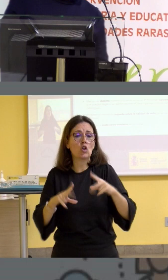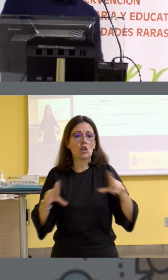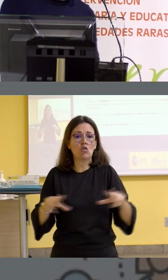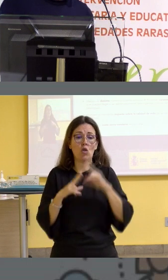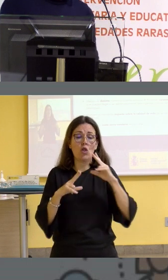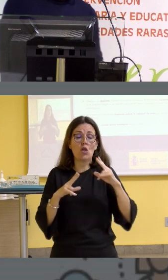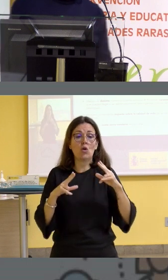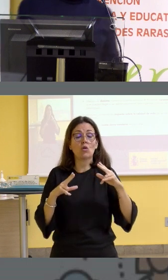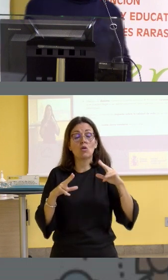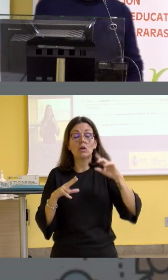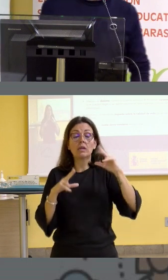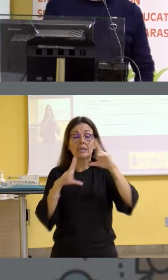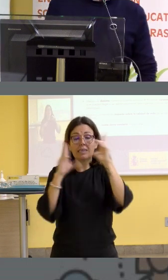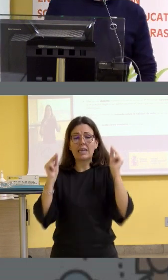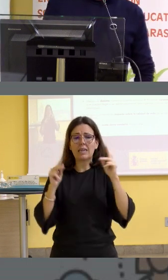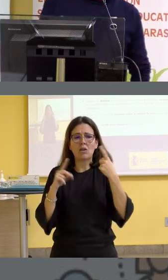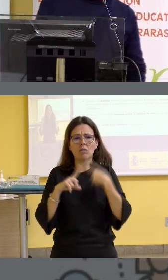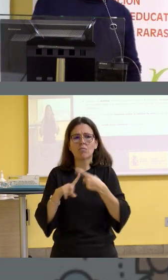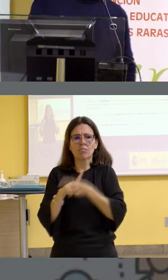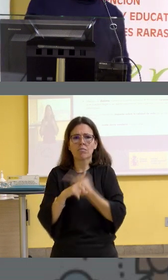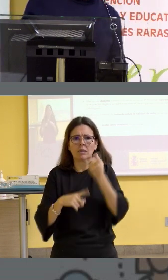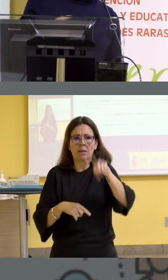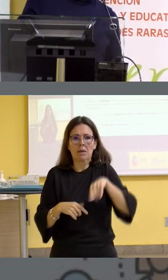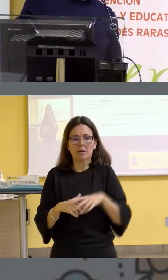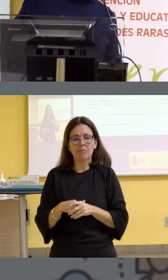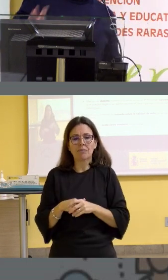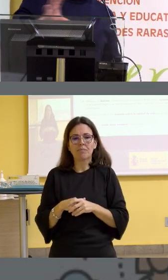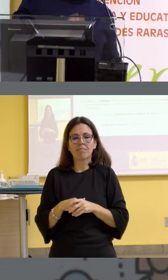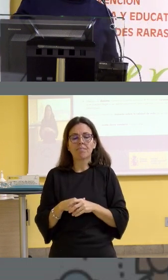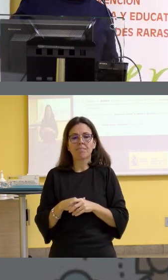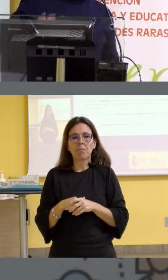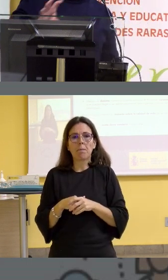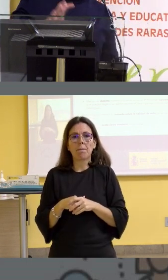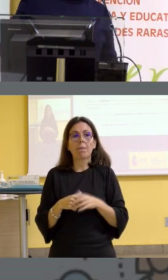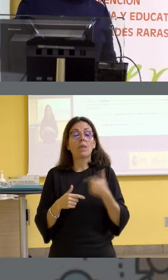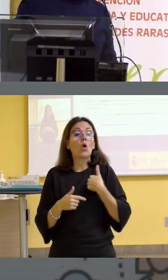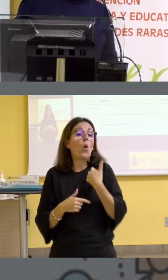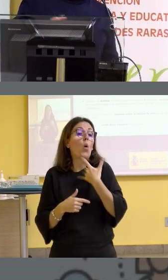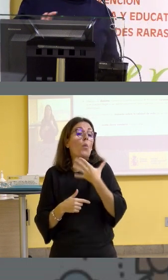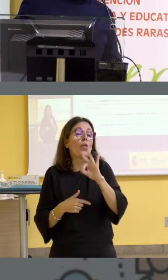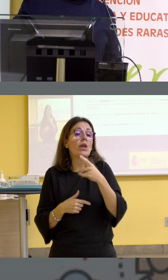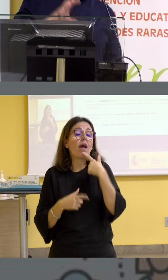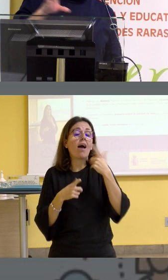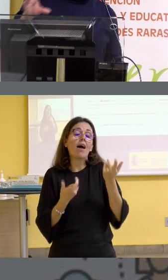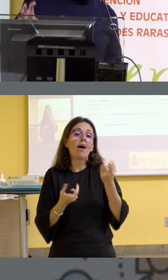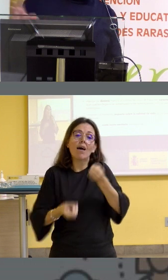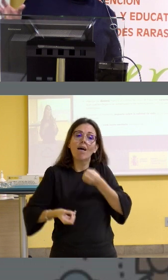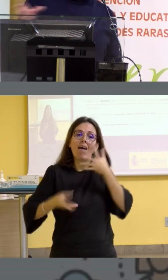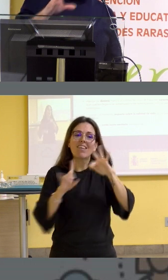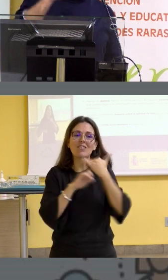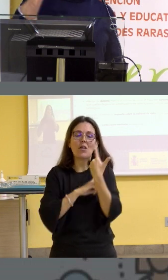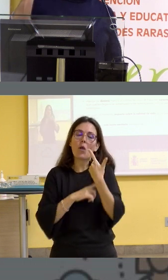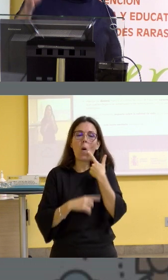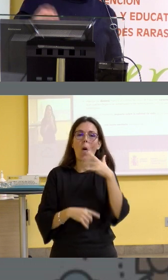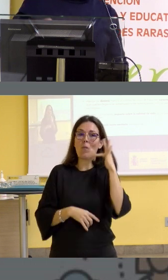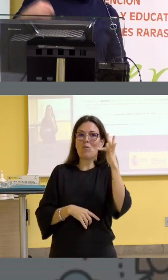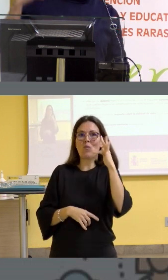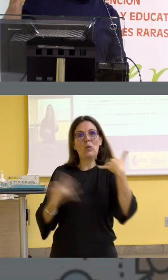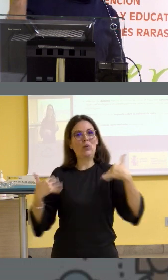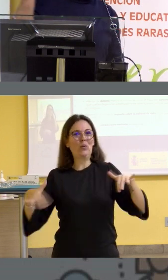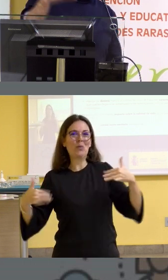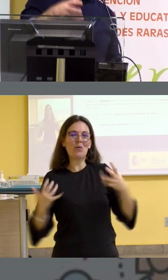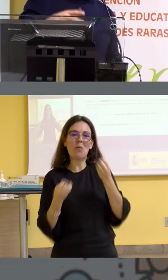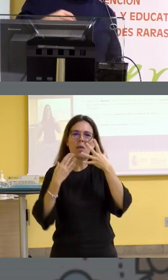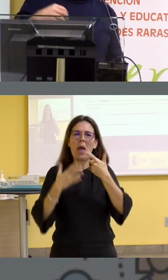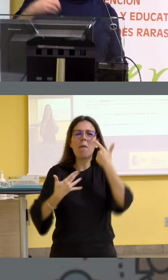asocian estas enfermedades es excepcional. Claro, yo podría dibujar esta diapositiva pues en plan optimismo brutal,